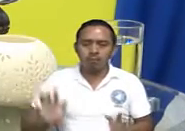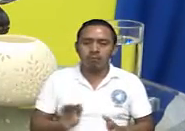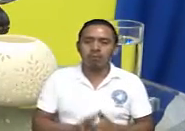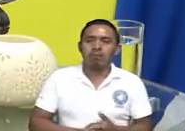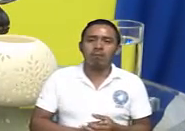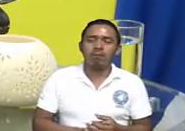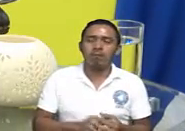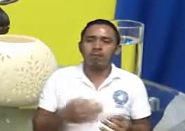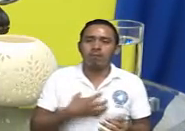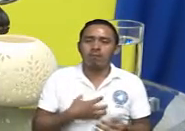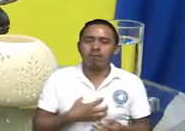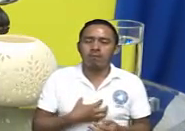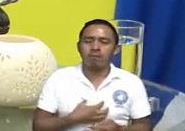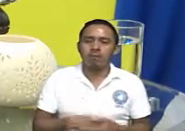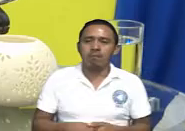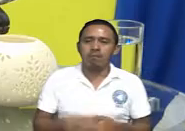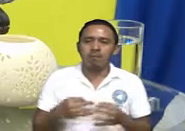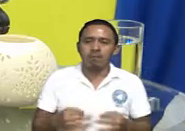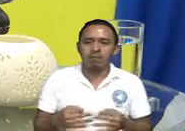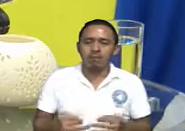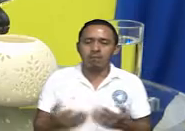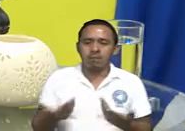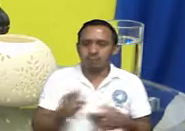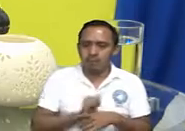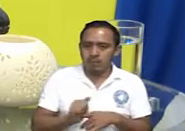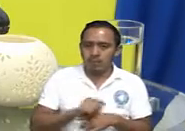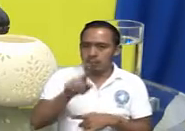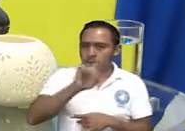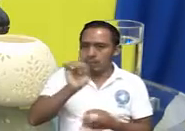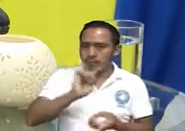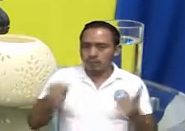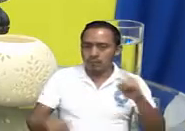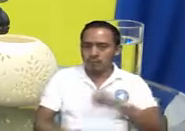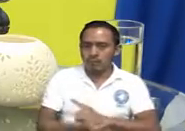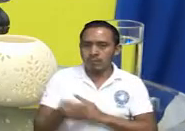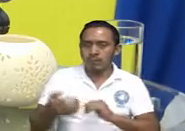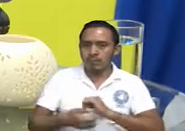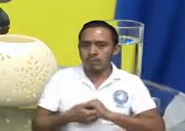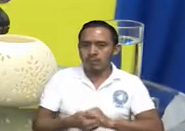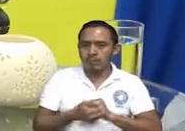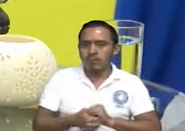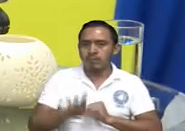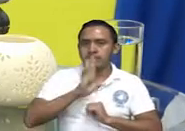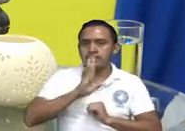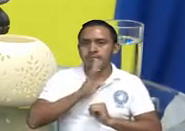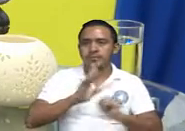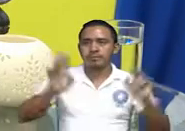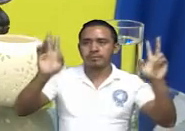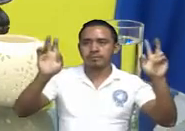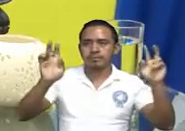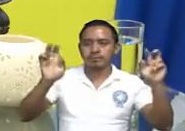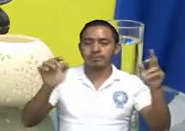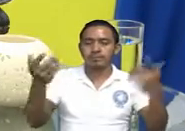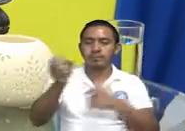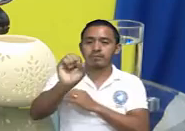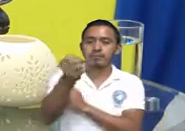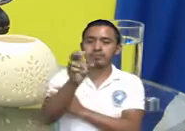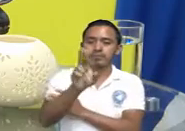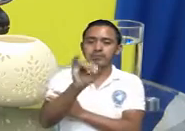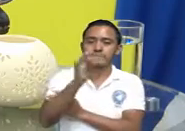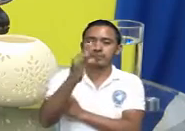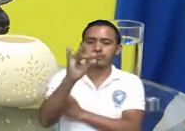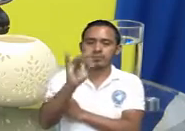llevarlos a evitar esa práctica. Claro. Usted no le cambie de canal, amigos televidentes, que estamos hablando sobre el suicidio,